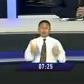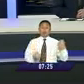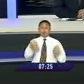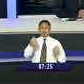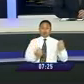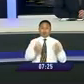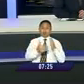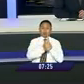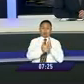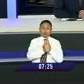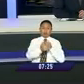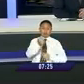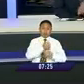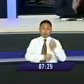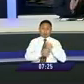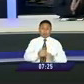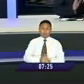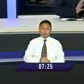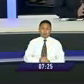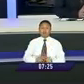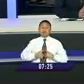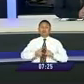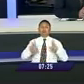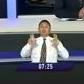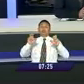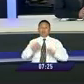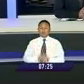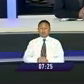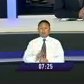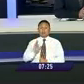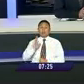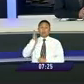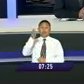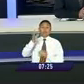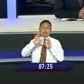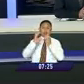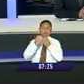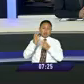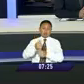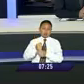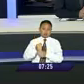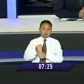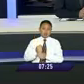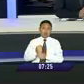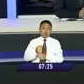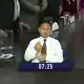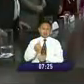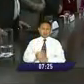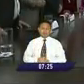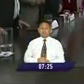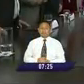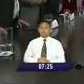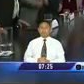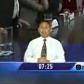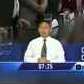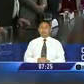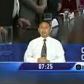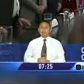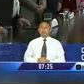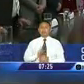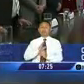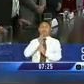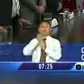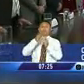comercial, escolar e institucional bajo el lema A Clases Seguros. Veamos de qué se trata. A Clases